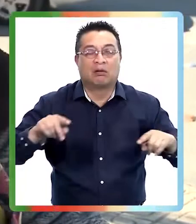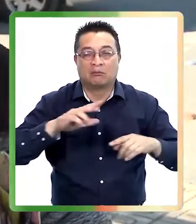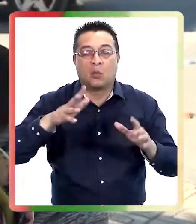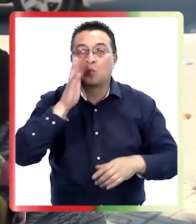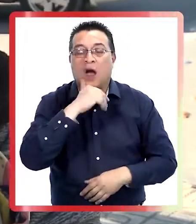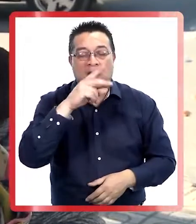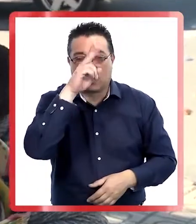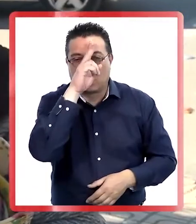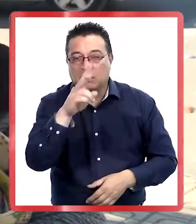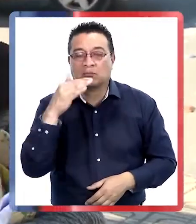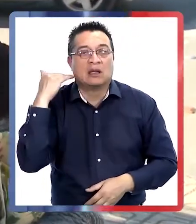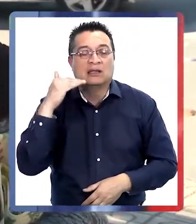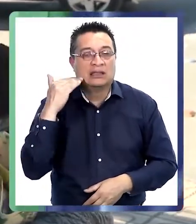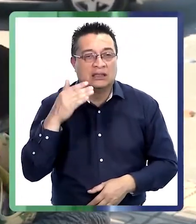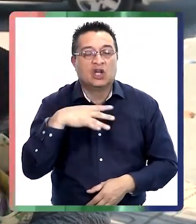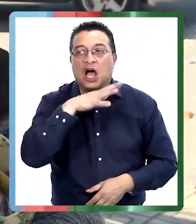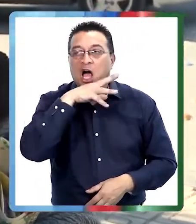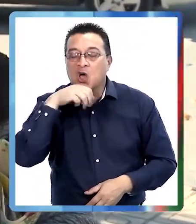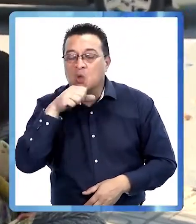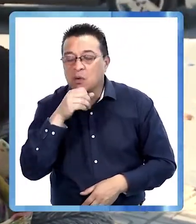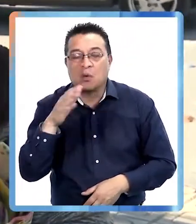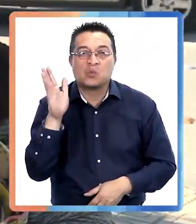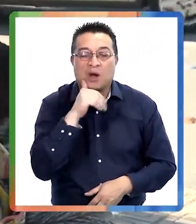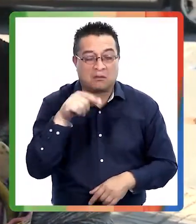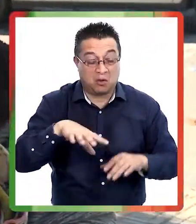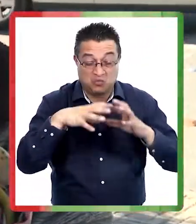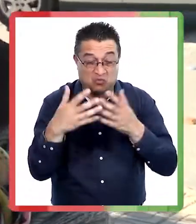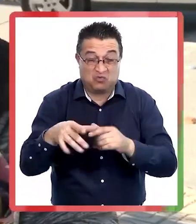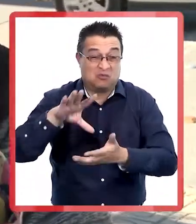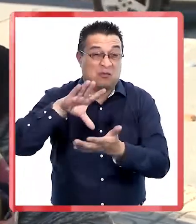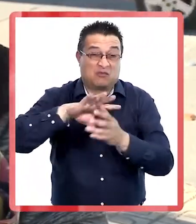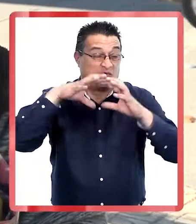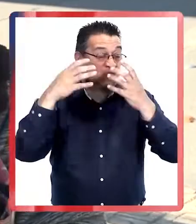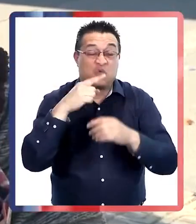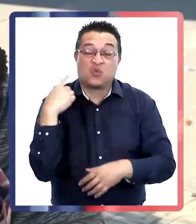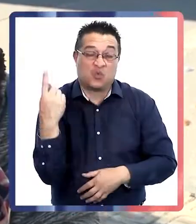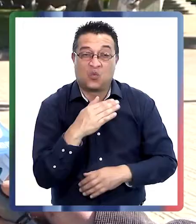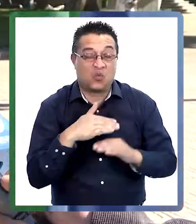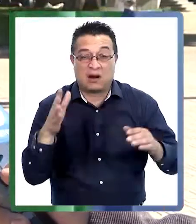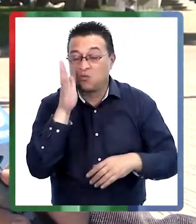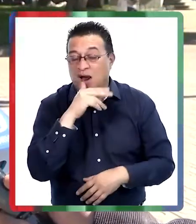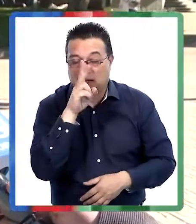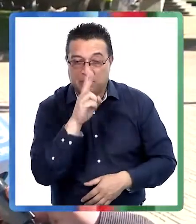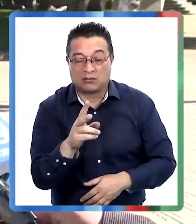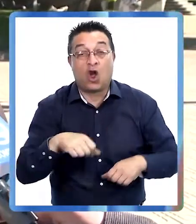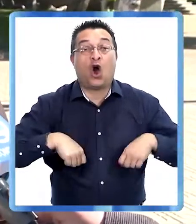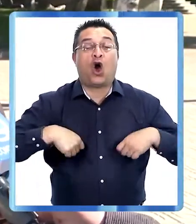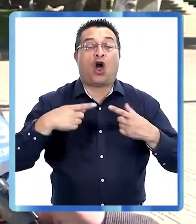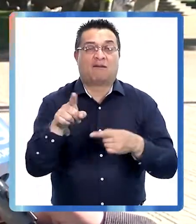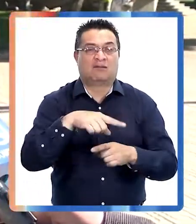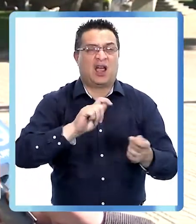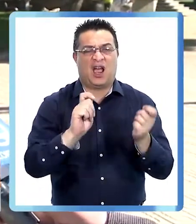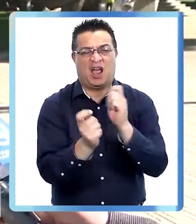el respeto para los niños, para los adultos mayores. En este mundo, en este país, no hay respeto para nada. La juventud ha